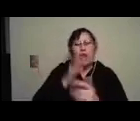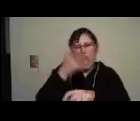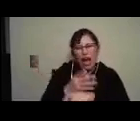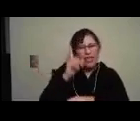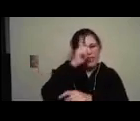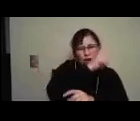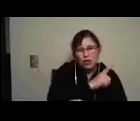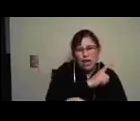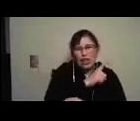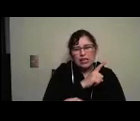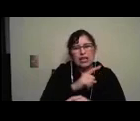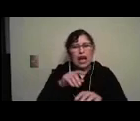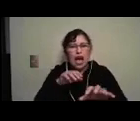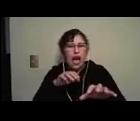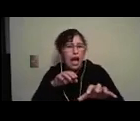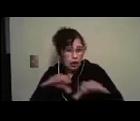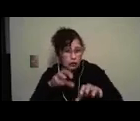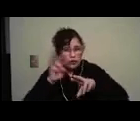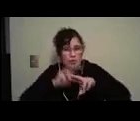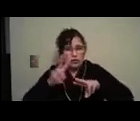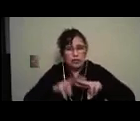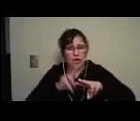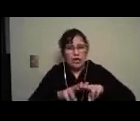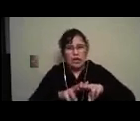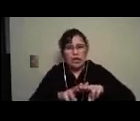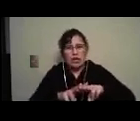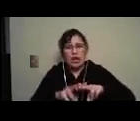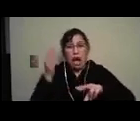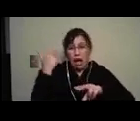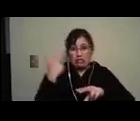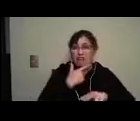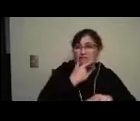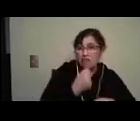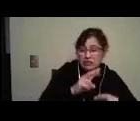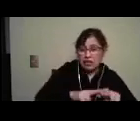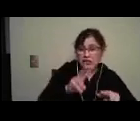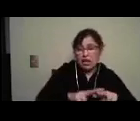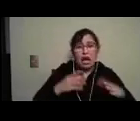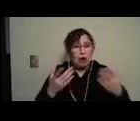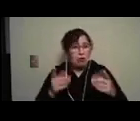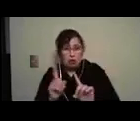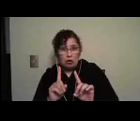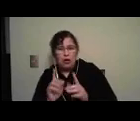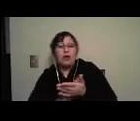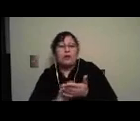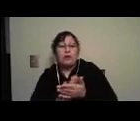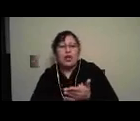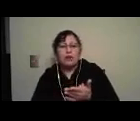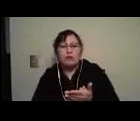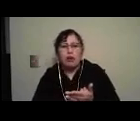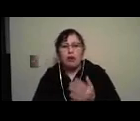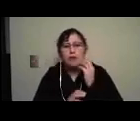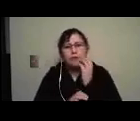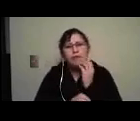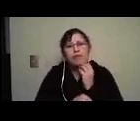un poco, pero que suelen ser fáciles, ¿ya? Como llevar el saldo de una chiqueta, como participar de